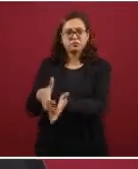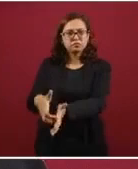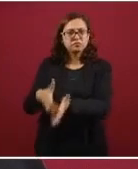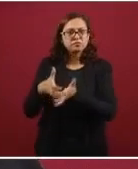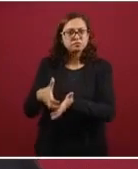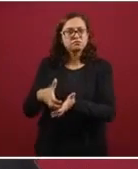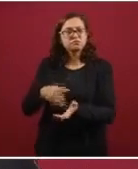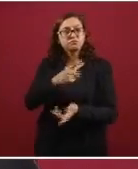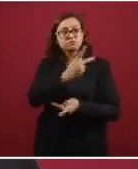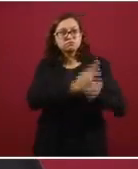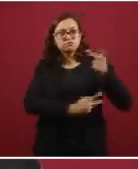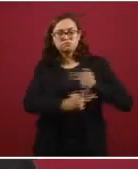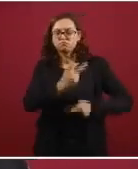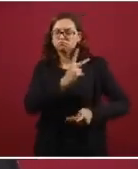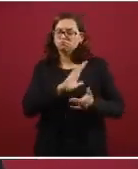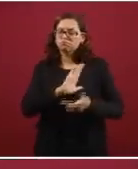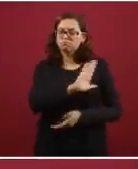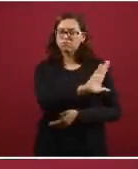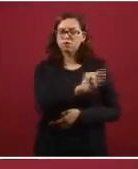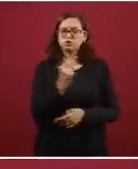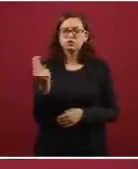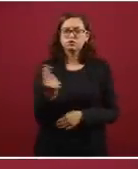Dicho lo anterior,